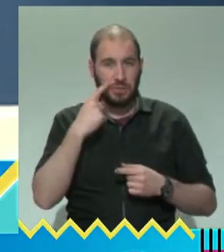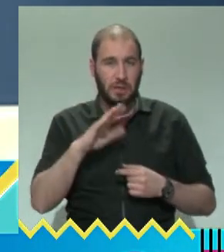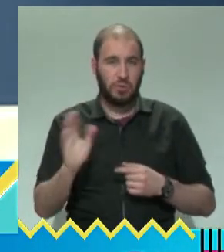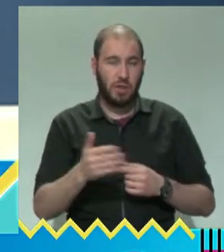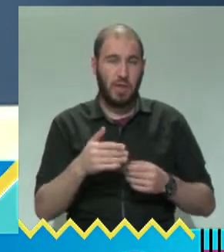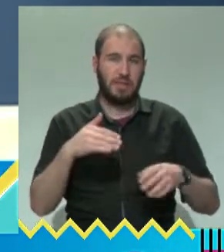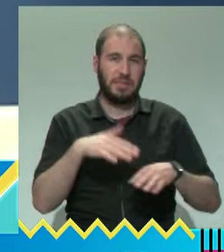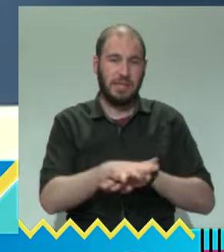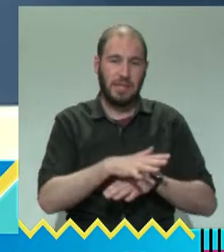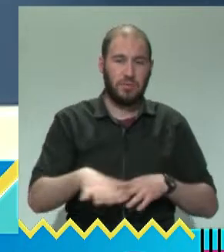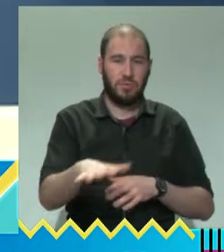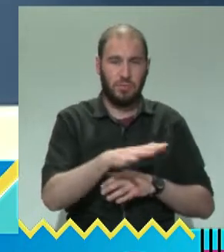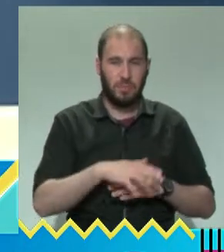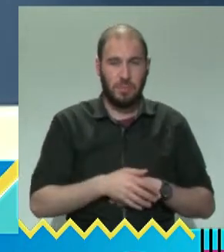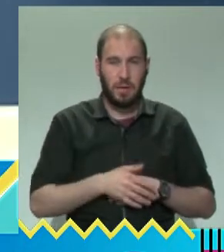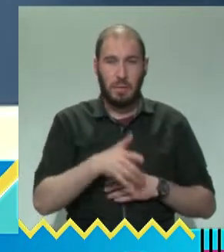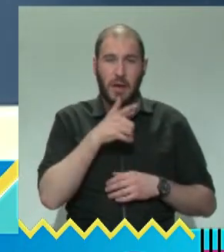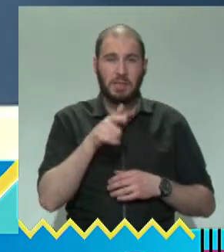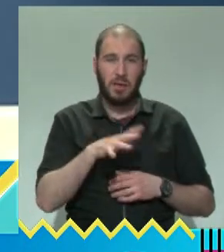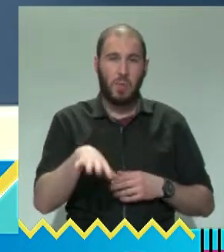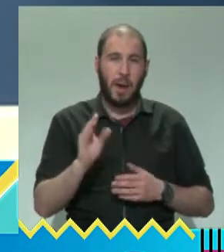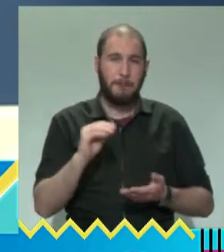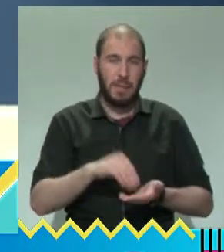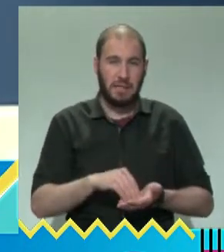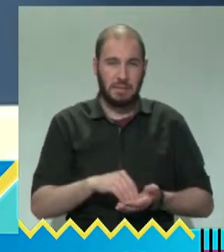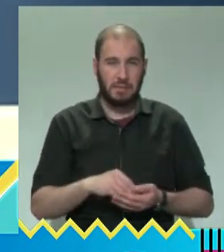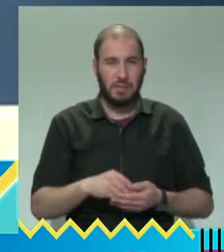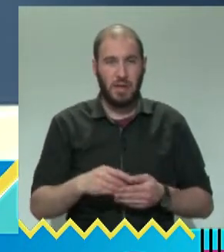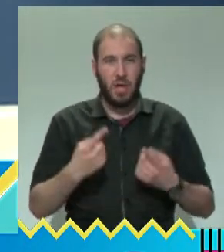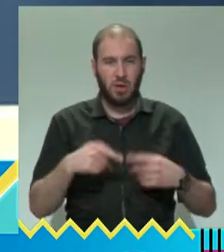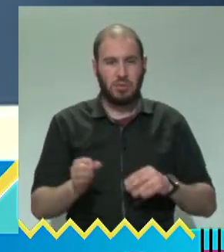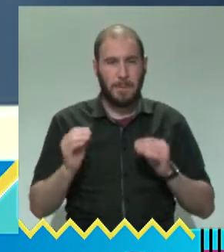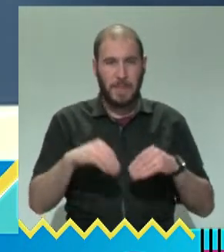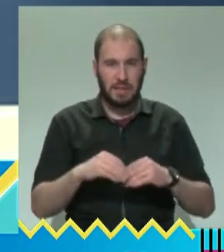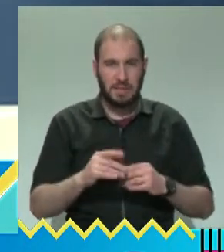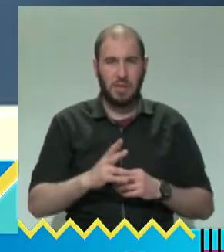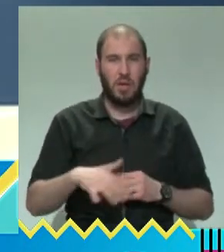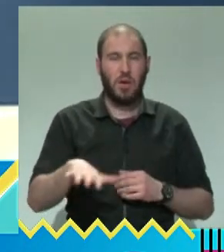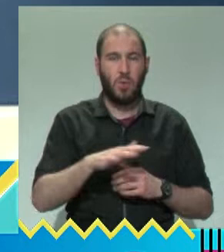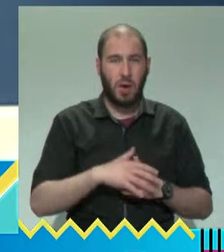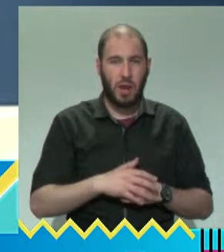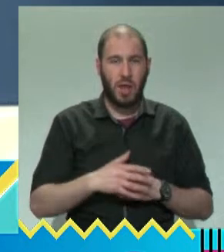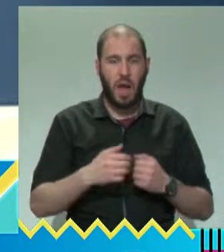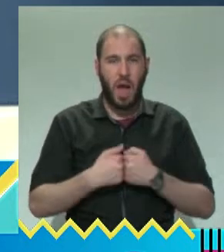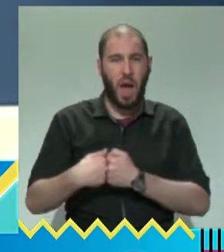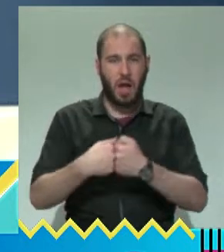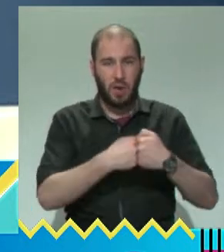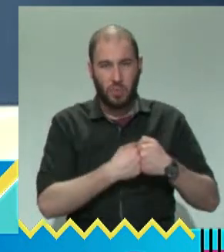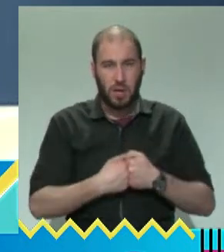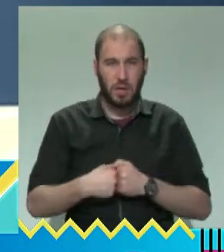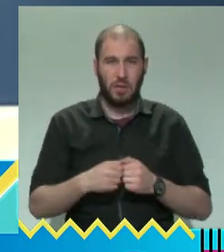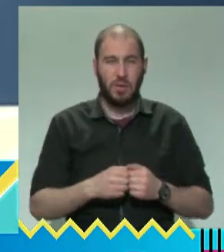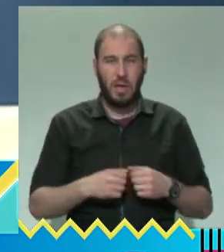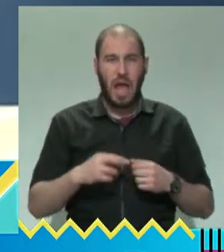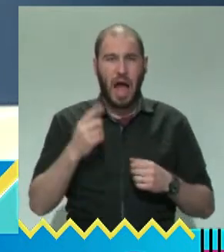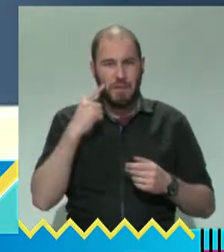particular en el área metropolitana, ¿no? Eso creo que es un espacio más que suma elementos y espacios de consenso donde ponernos de acuerdo